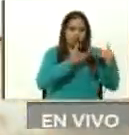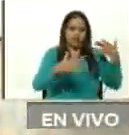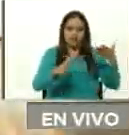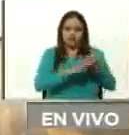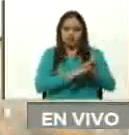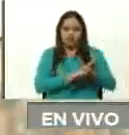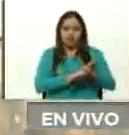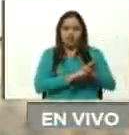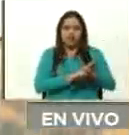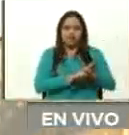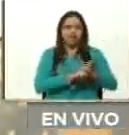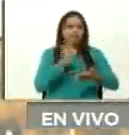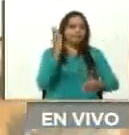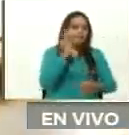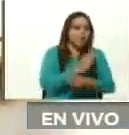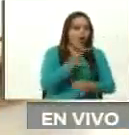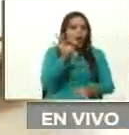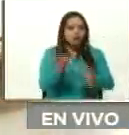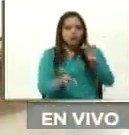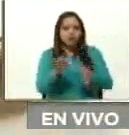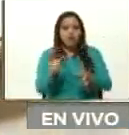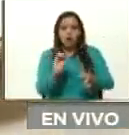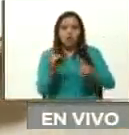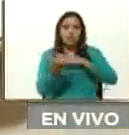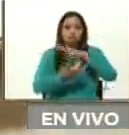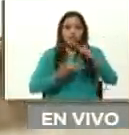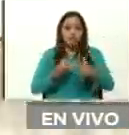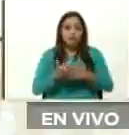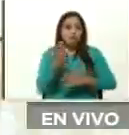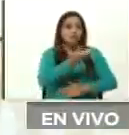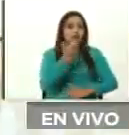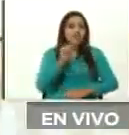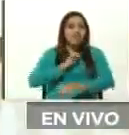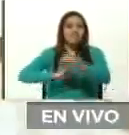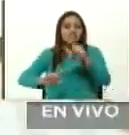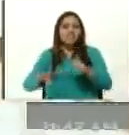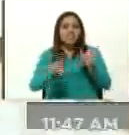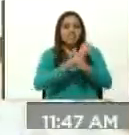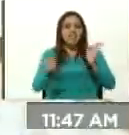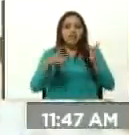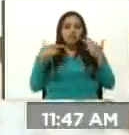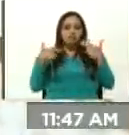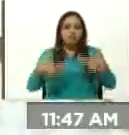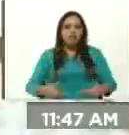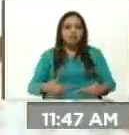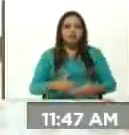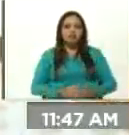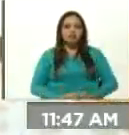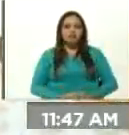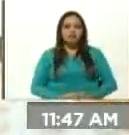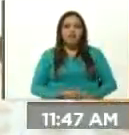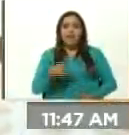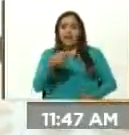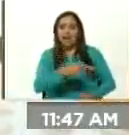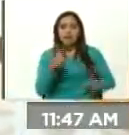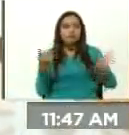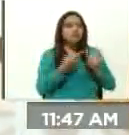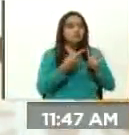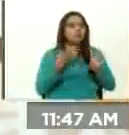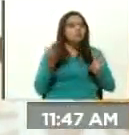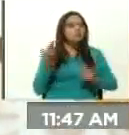como institución ganada a la defensa y protección de los derechos humanos, es muy